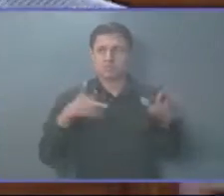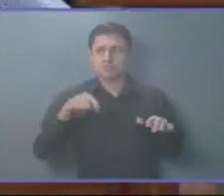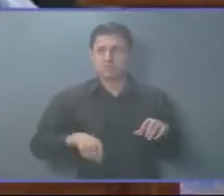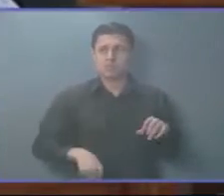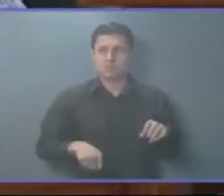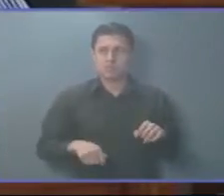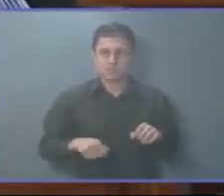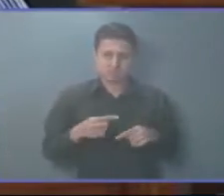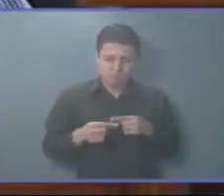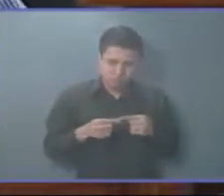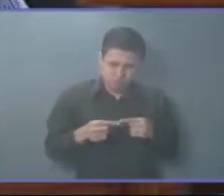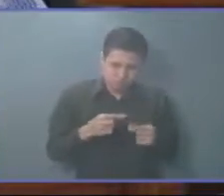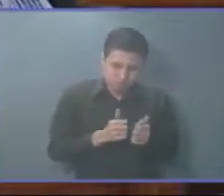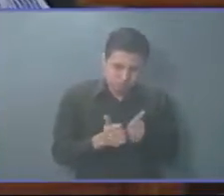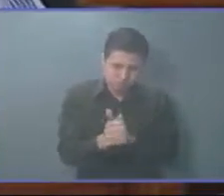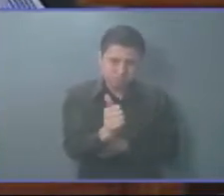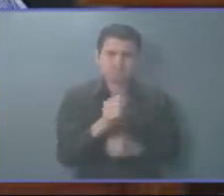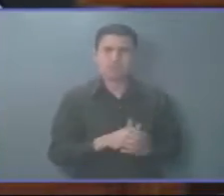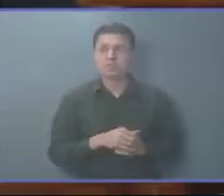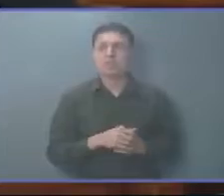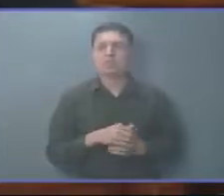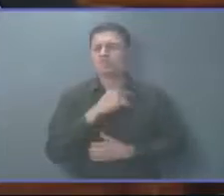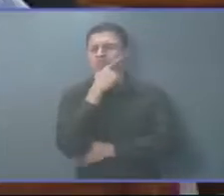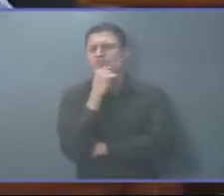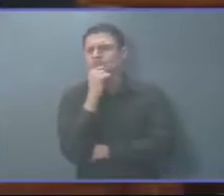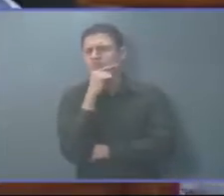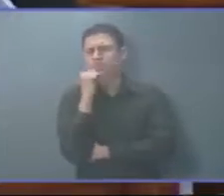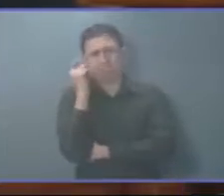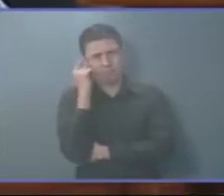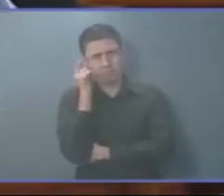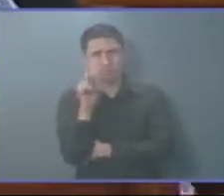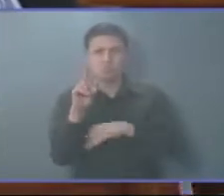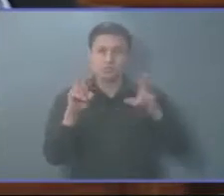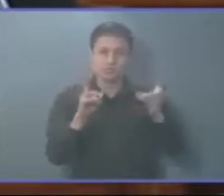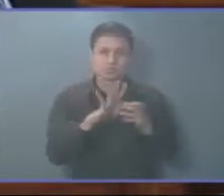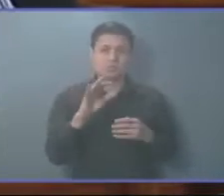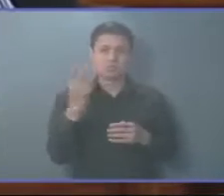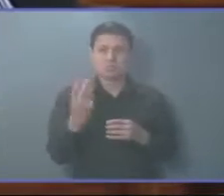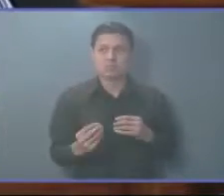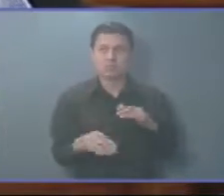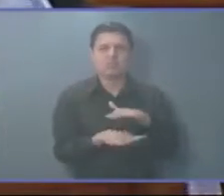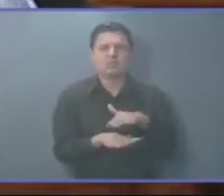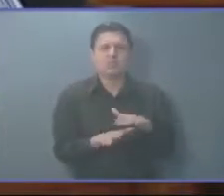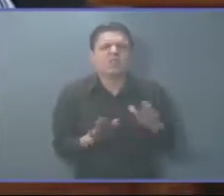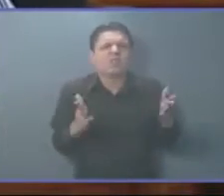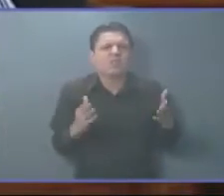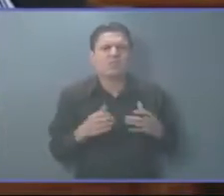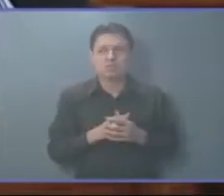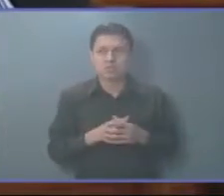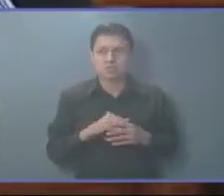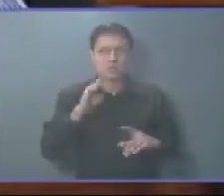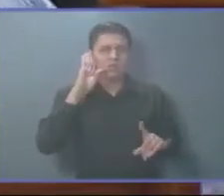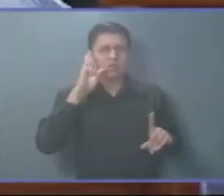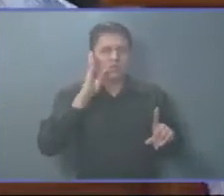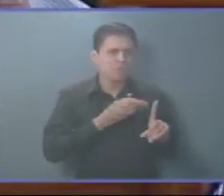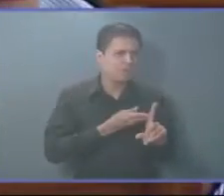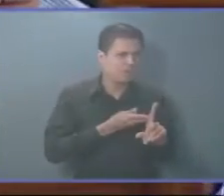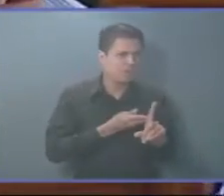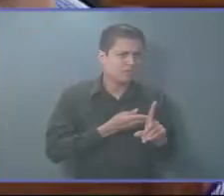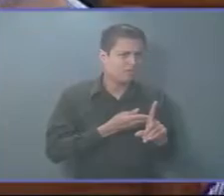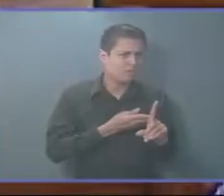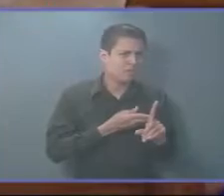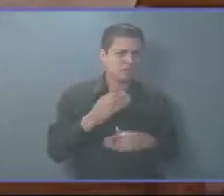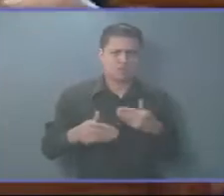venía corriendo. Y más pareciera que el tema de la cuarentena se basa en objetivos que son de